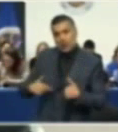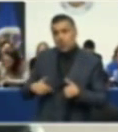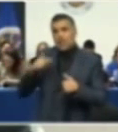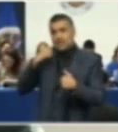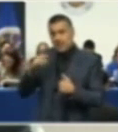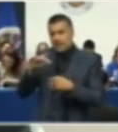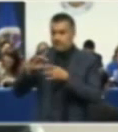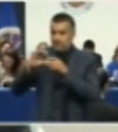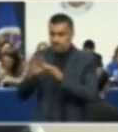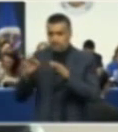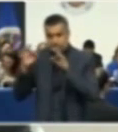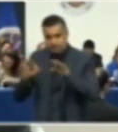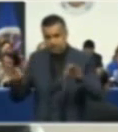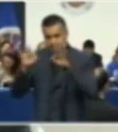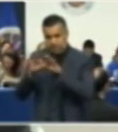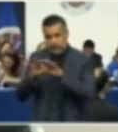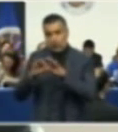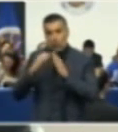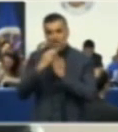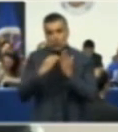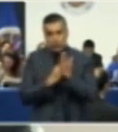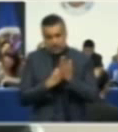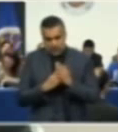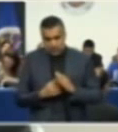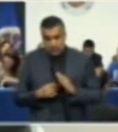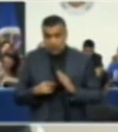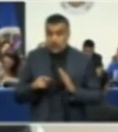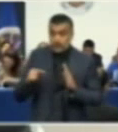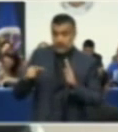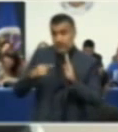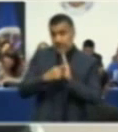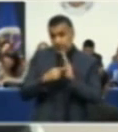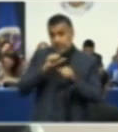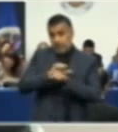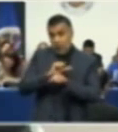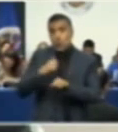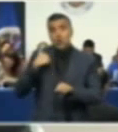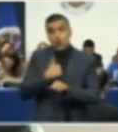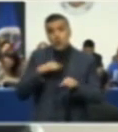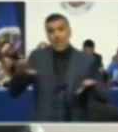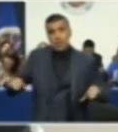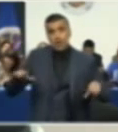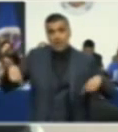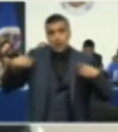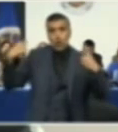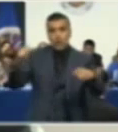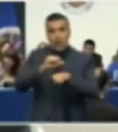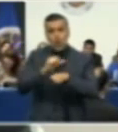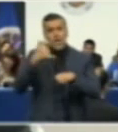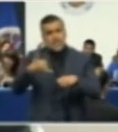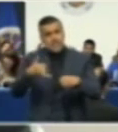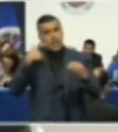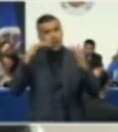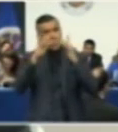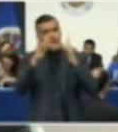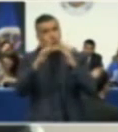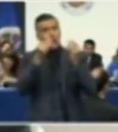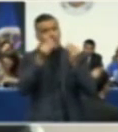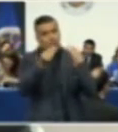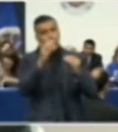rango constitucional. En el marco de este trabajo, hemos venido trabajando y hemos tenido contacto con varios